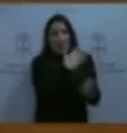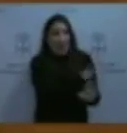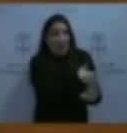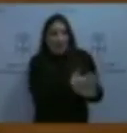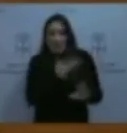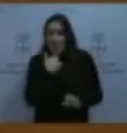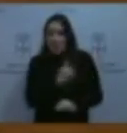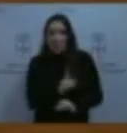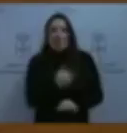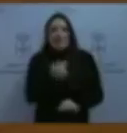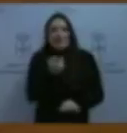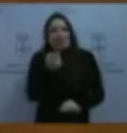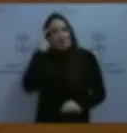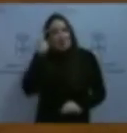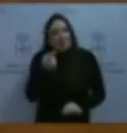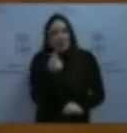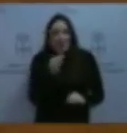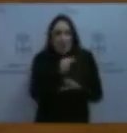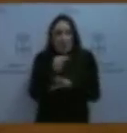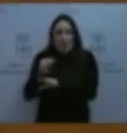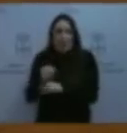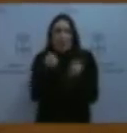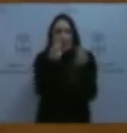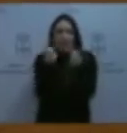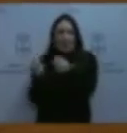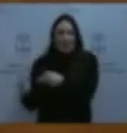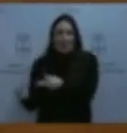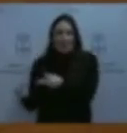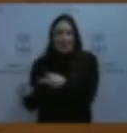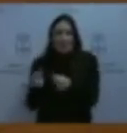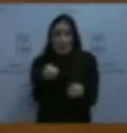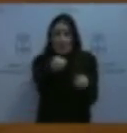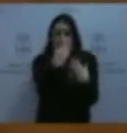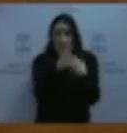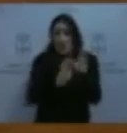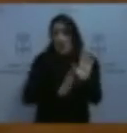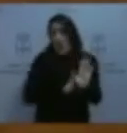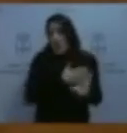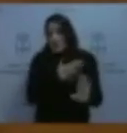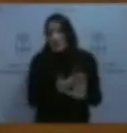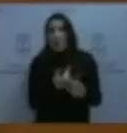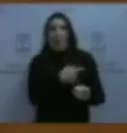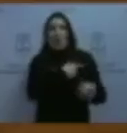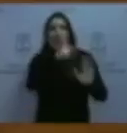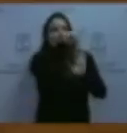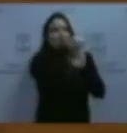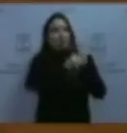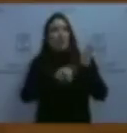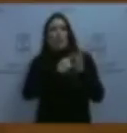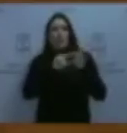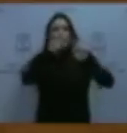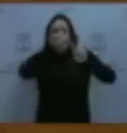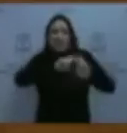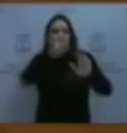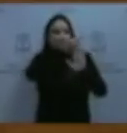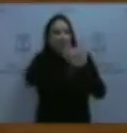necesita saber a qué se destina este dinero. La información obtenida fue una larga lista de nombres de proyectos de investigación que, desde luego, en